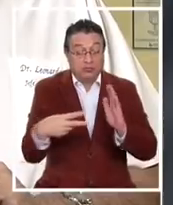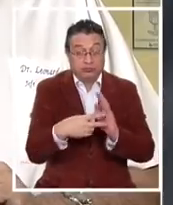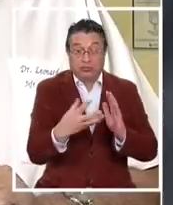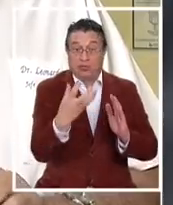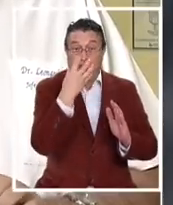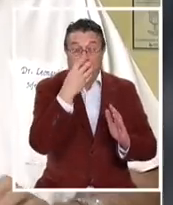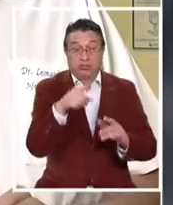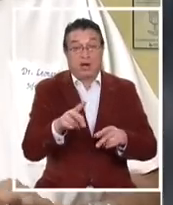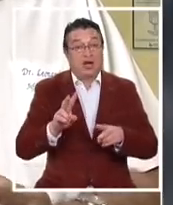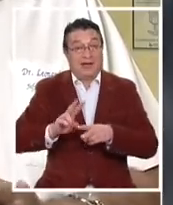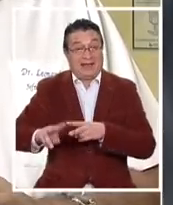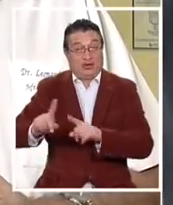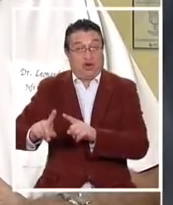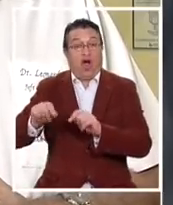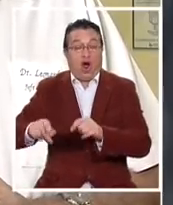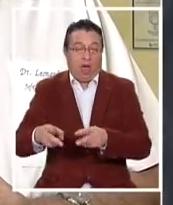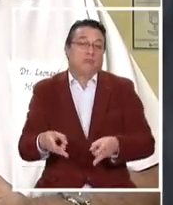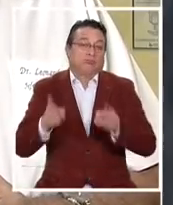que normalmente no se hace?